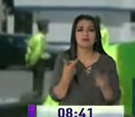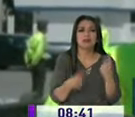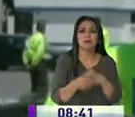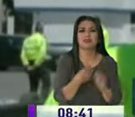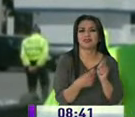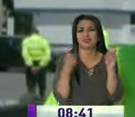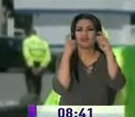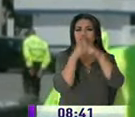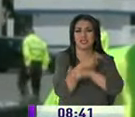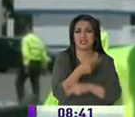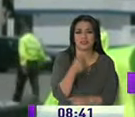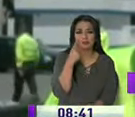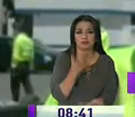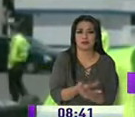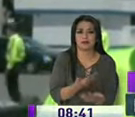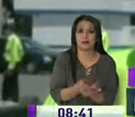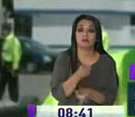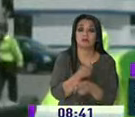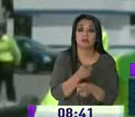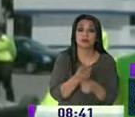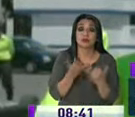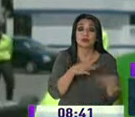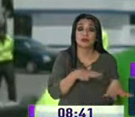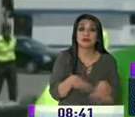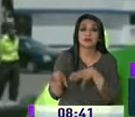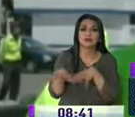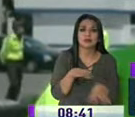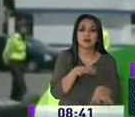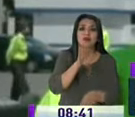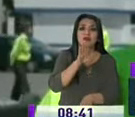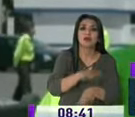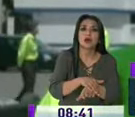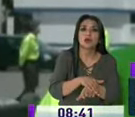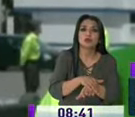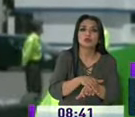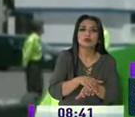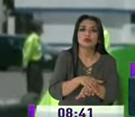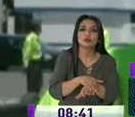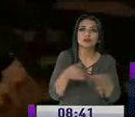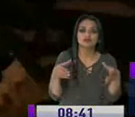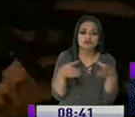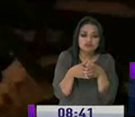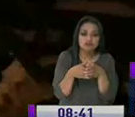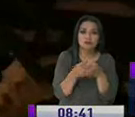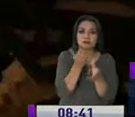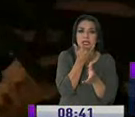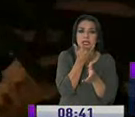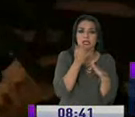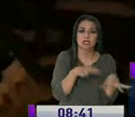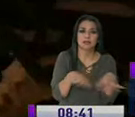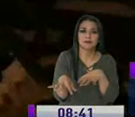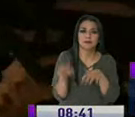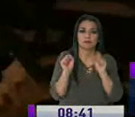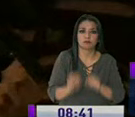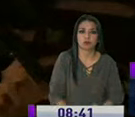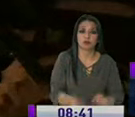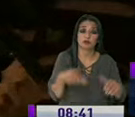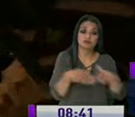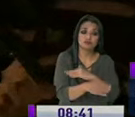agua potable, pues ahí no hay ninguna respuesta, y ojalá Dios quiera que ya con esto